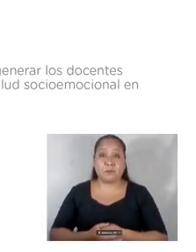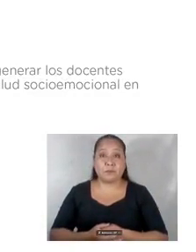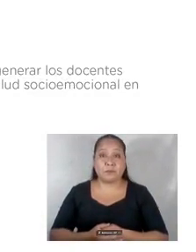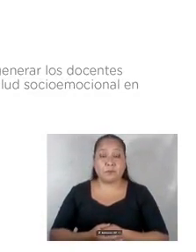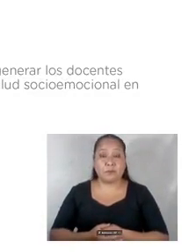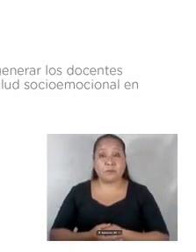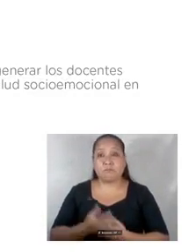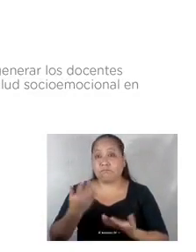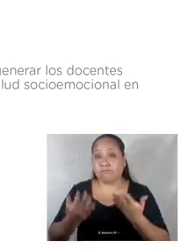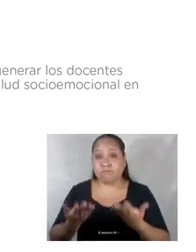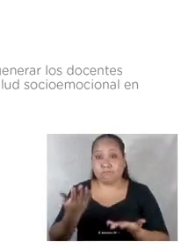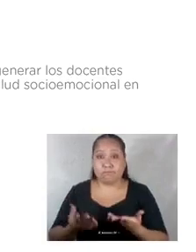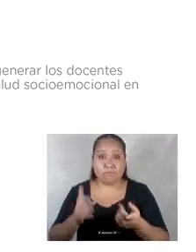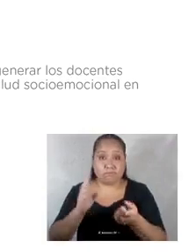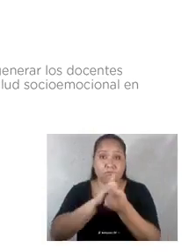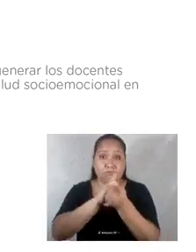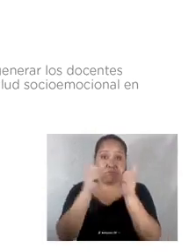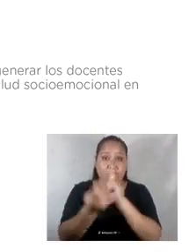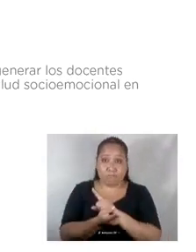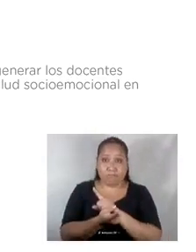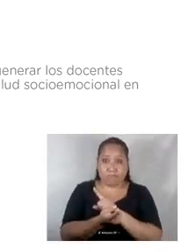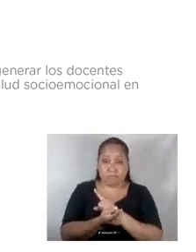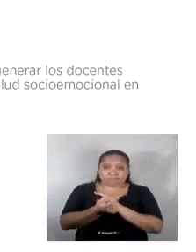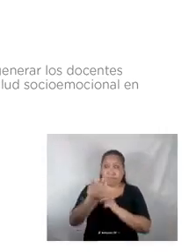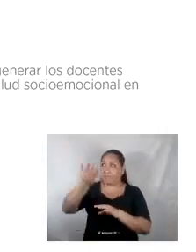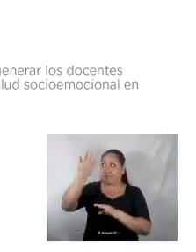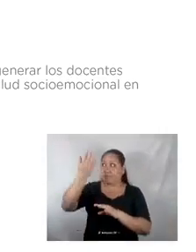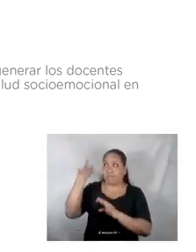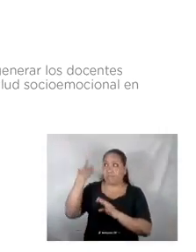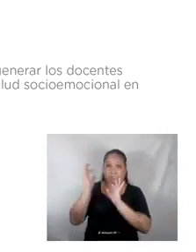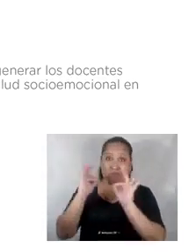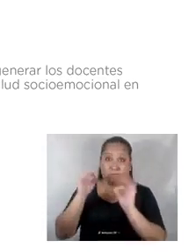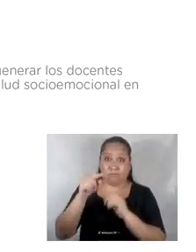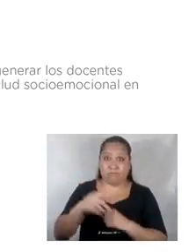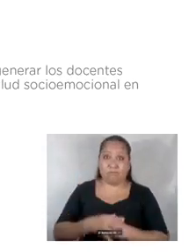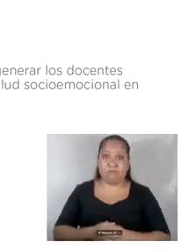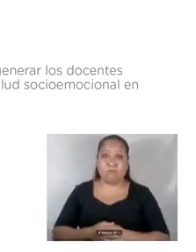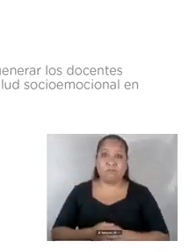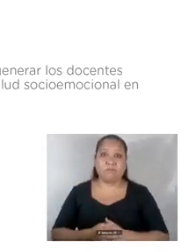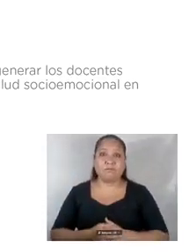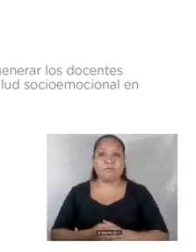está pasando algo que no nos ha ocurrido a ninguna de las personas que estamos vivos